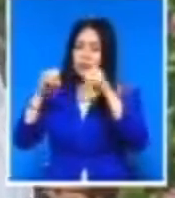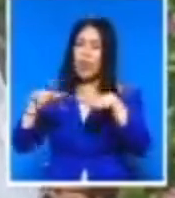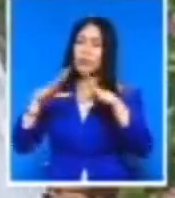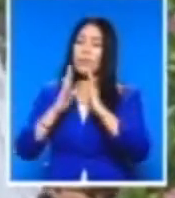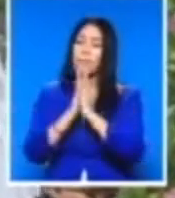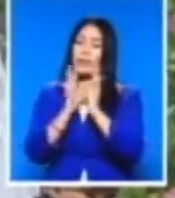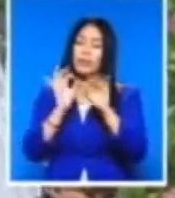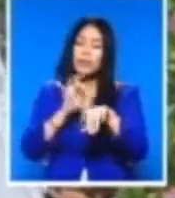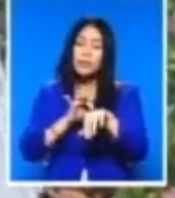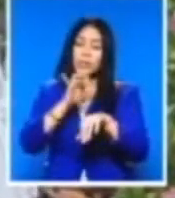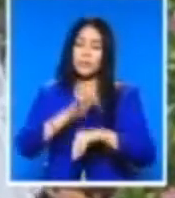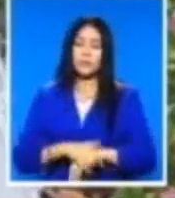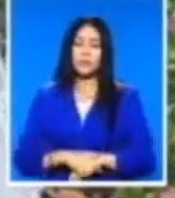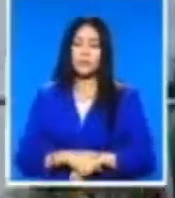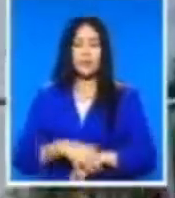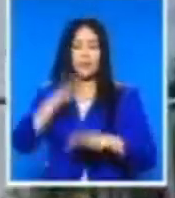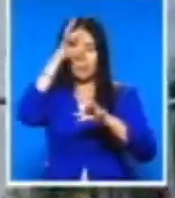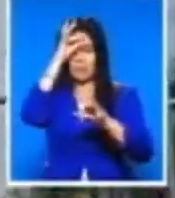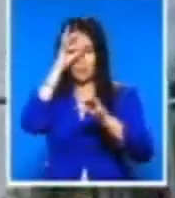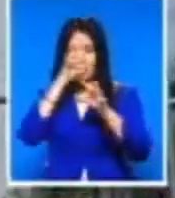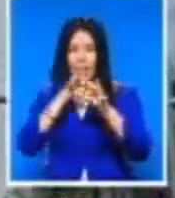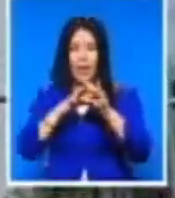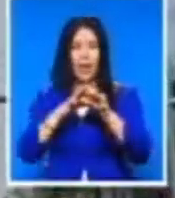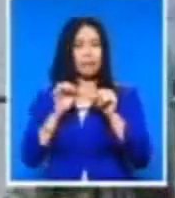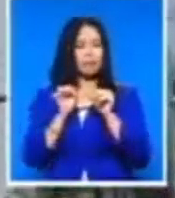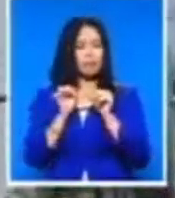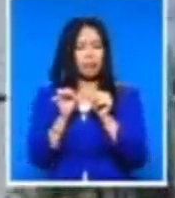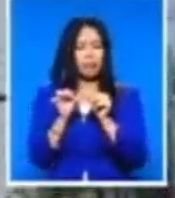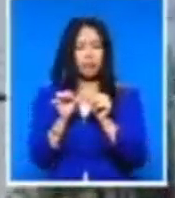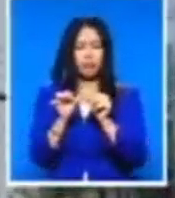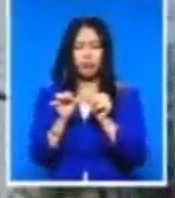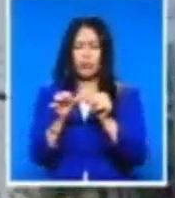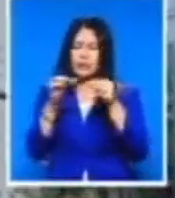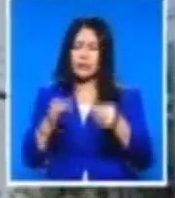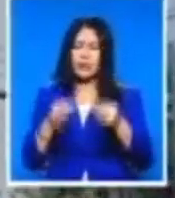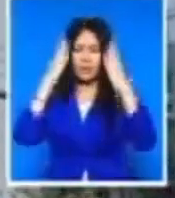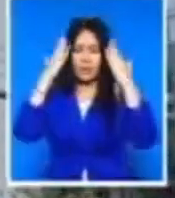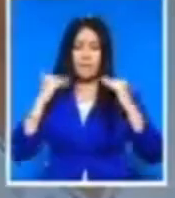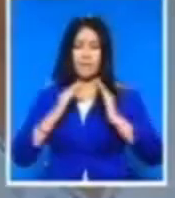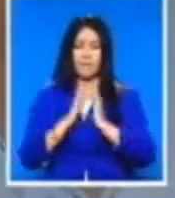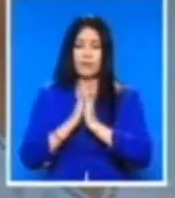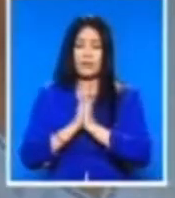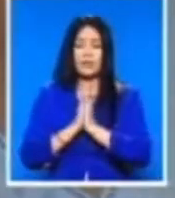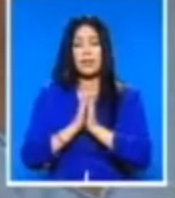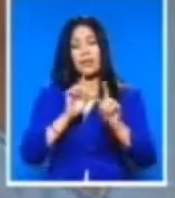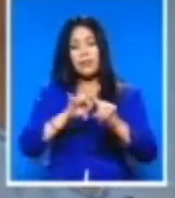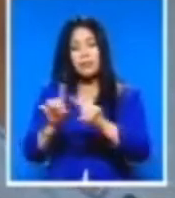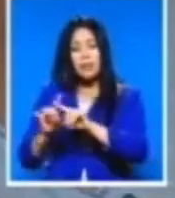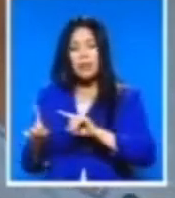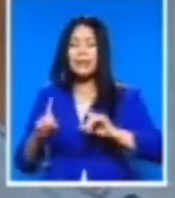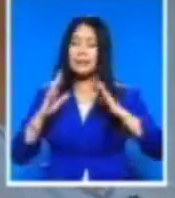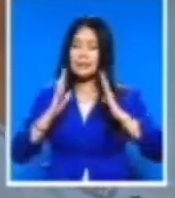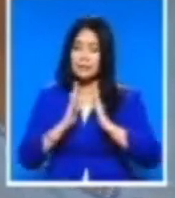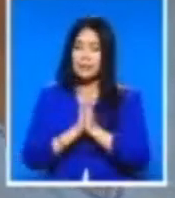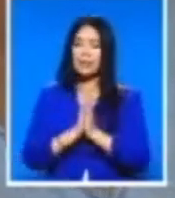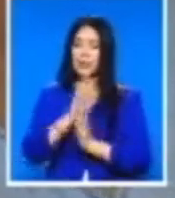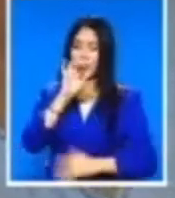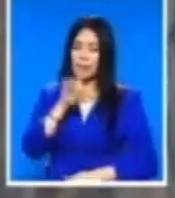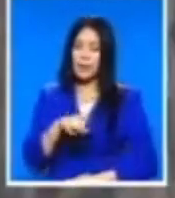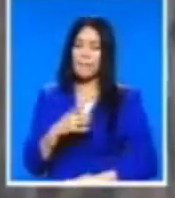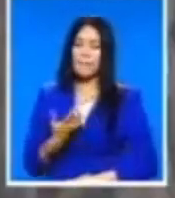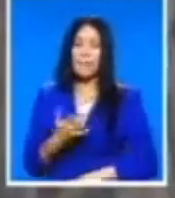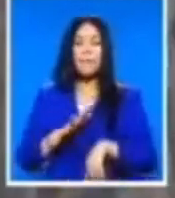ha permanecido en mí, no solamente por la Virgen del Carmen, sino por todos los santos, porque la Virgen